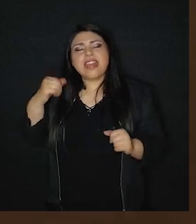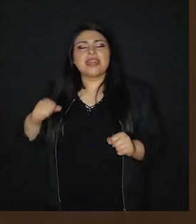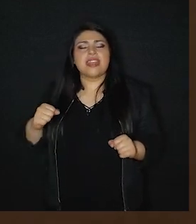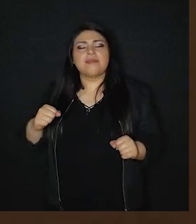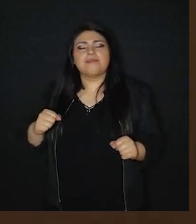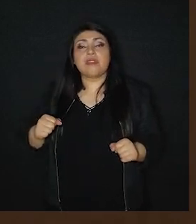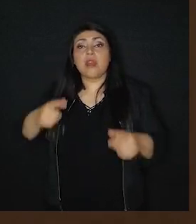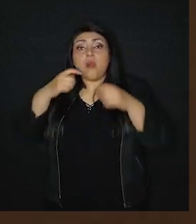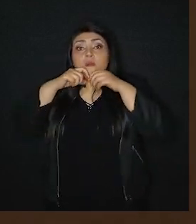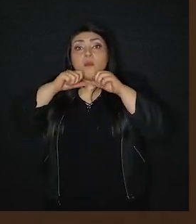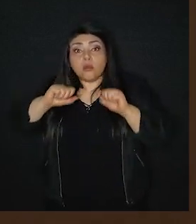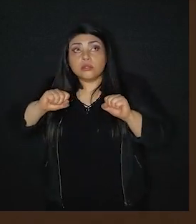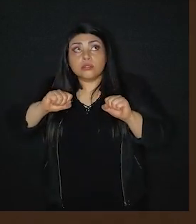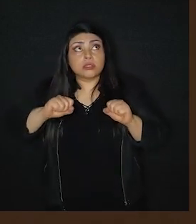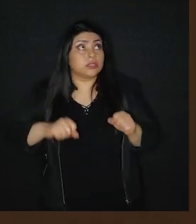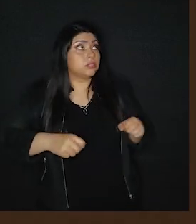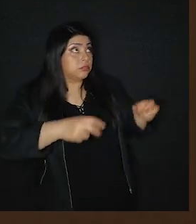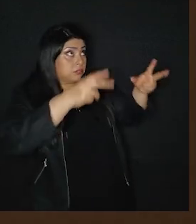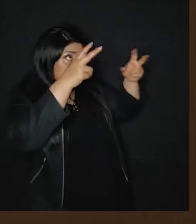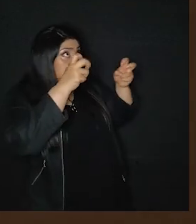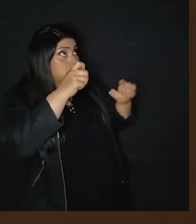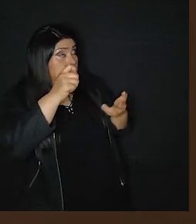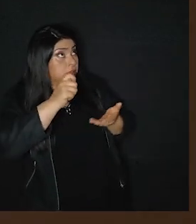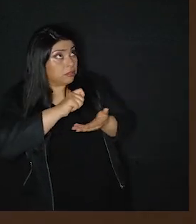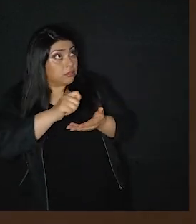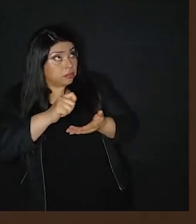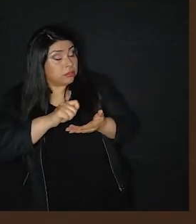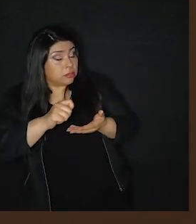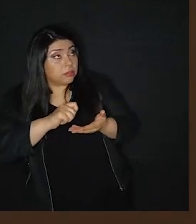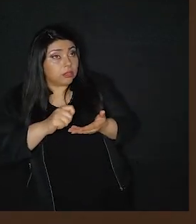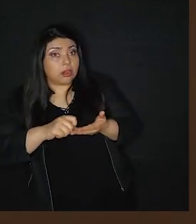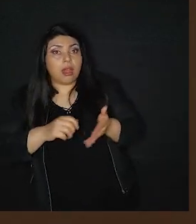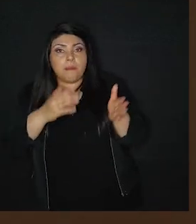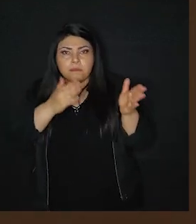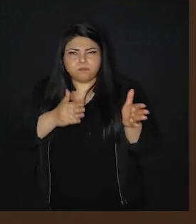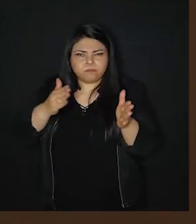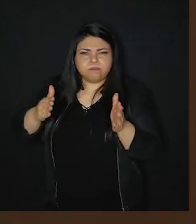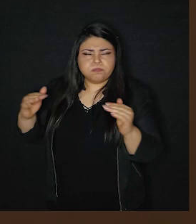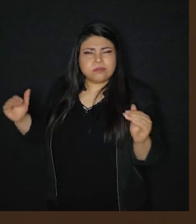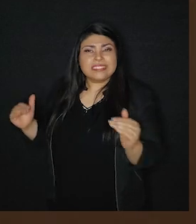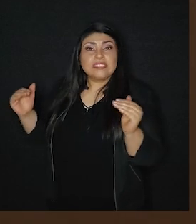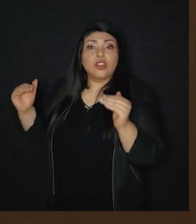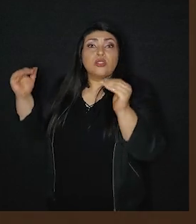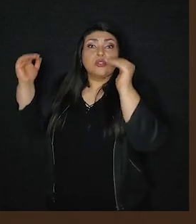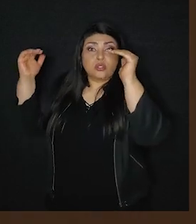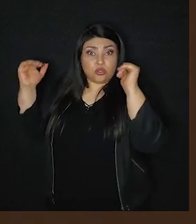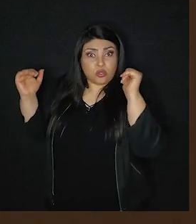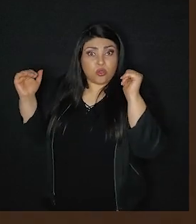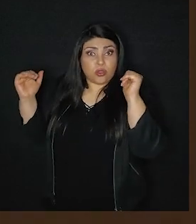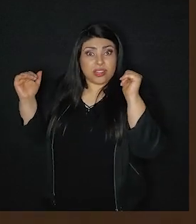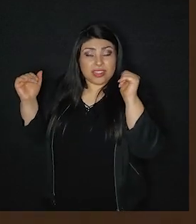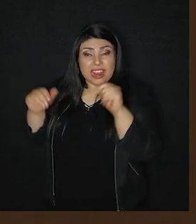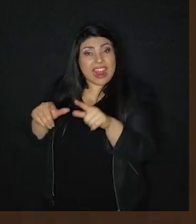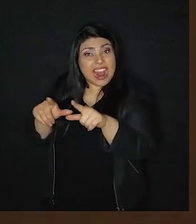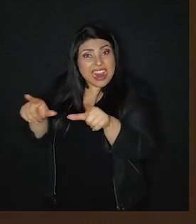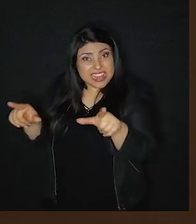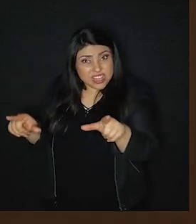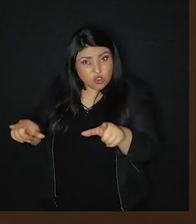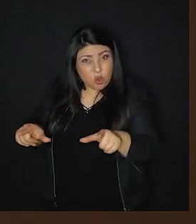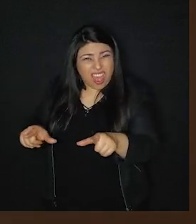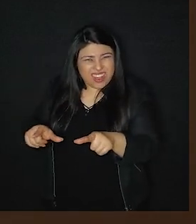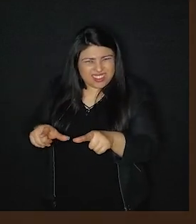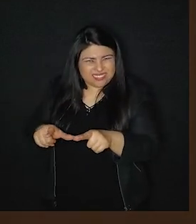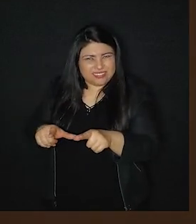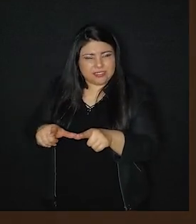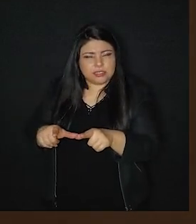días cuando Salomón construye el templo y el lugar santísimo pone un montón de de